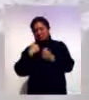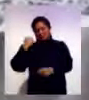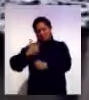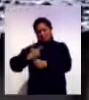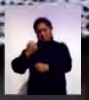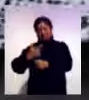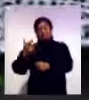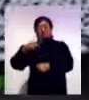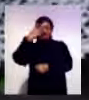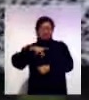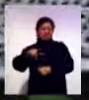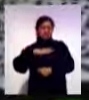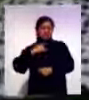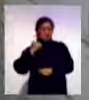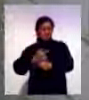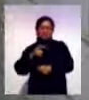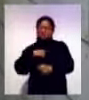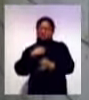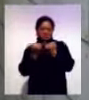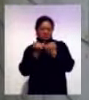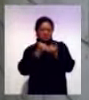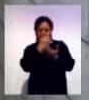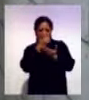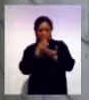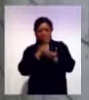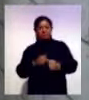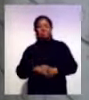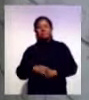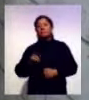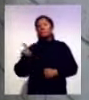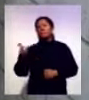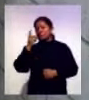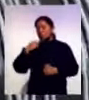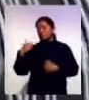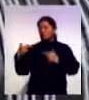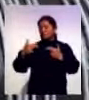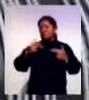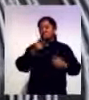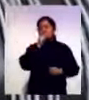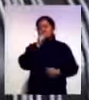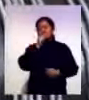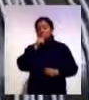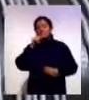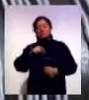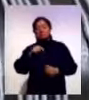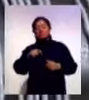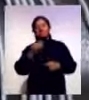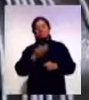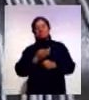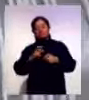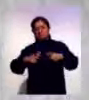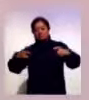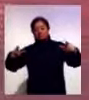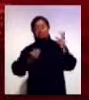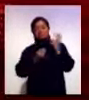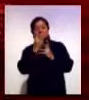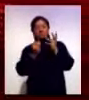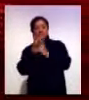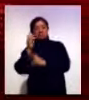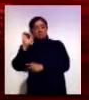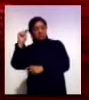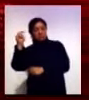México. Julio Antonio resaltó que de sus padres heredó la tradición textil y la ha enriquecido con nuevas técnicas. Que